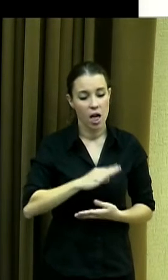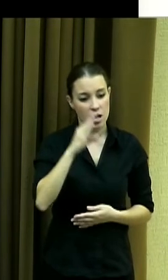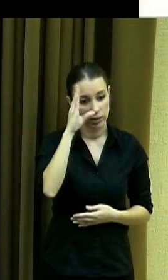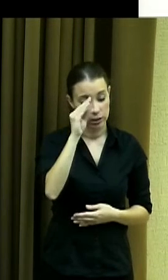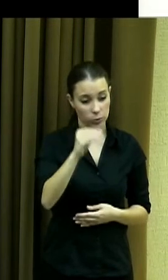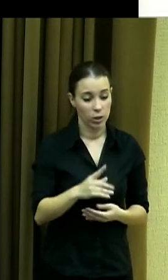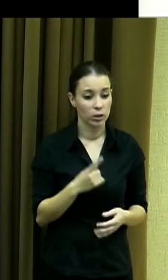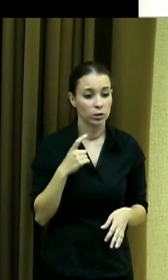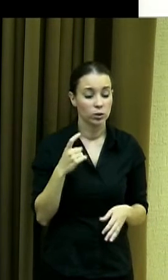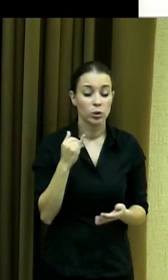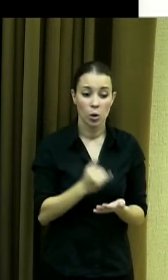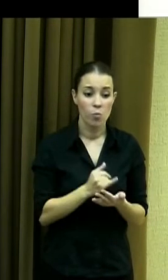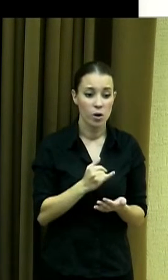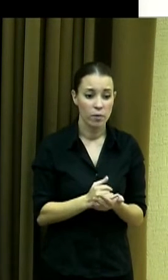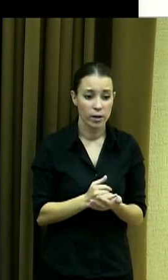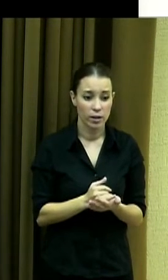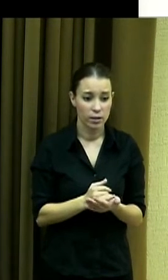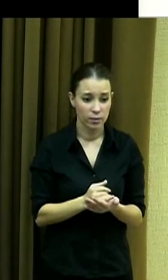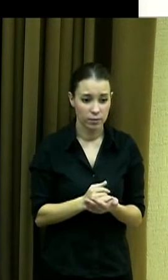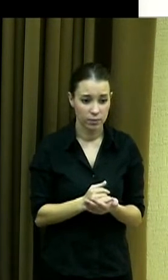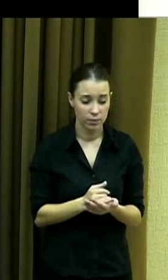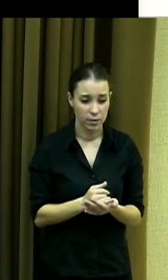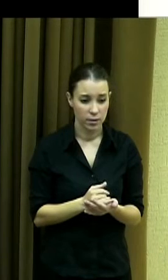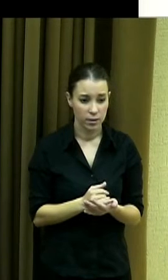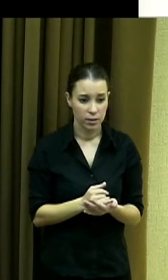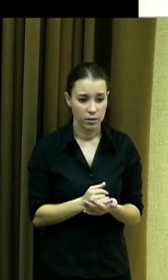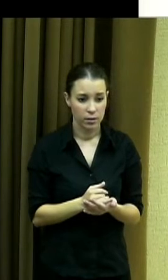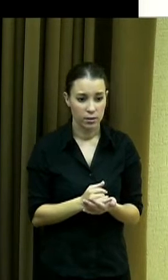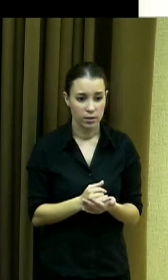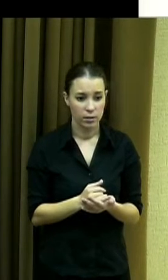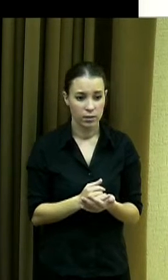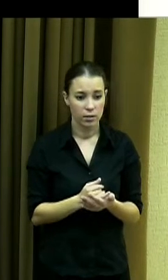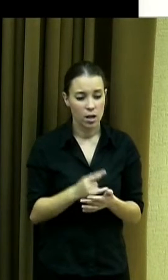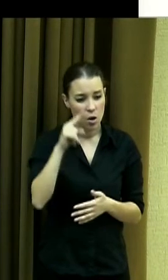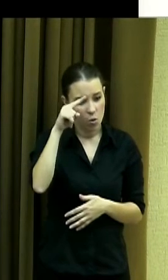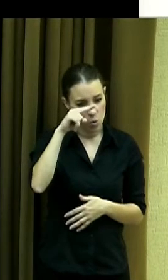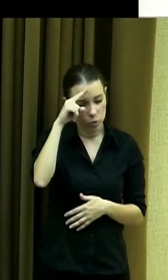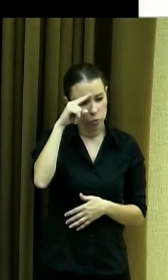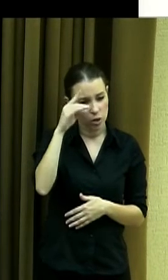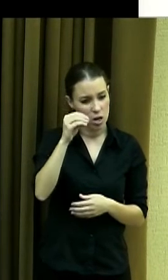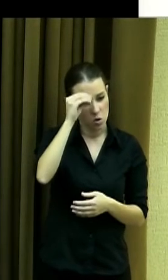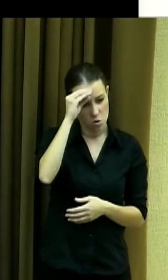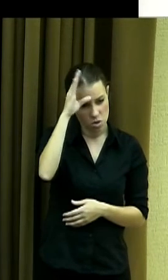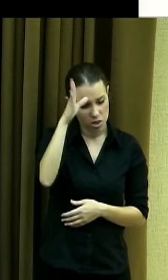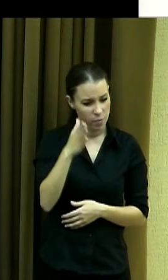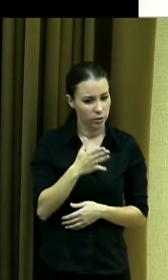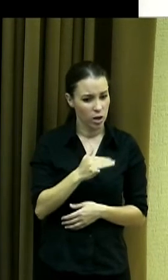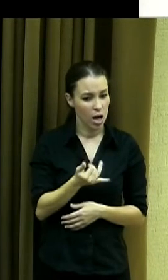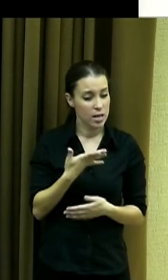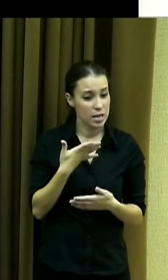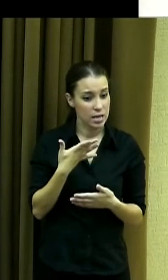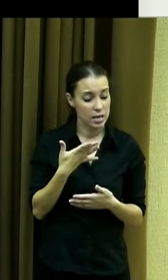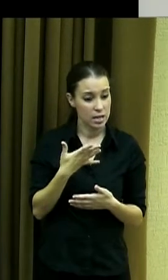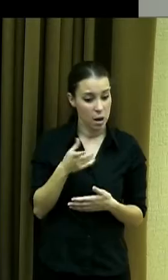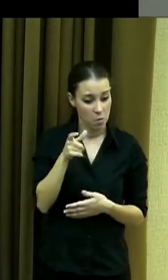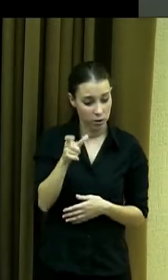que están muy, digamos, impregnadas de cultura y de conocimientos que el individuo haya